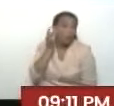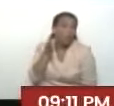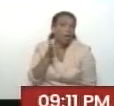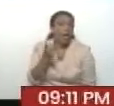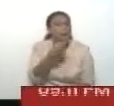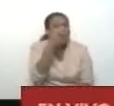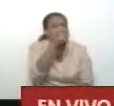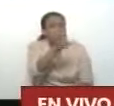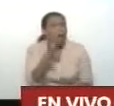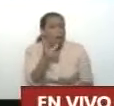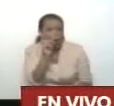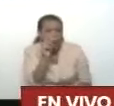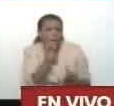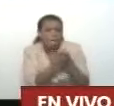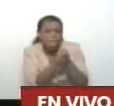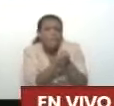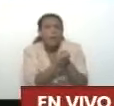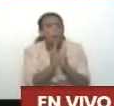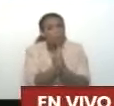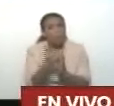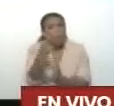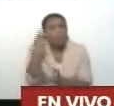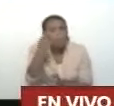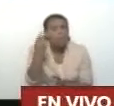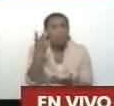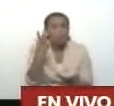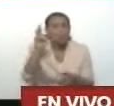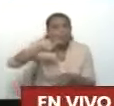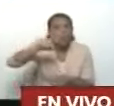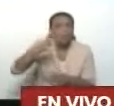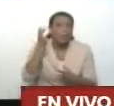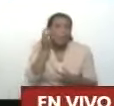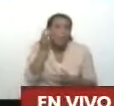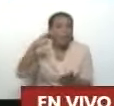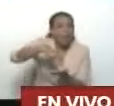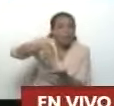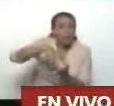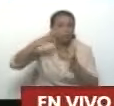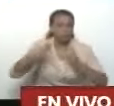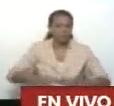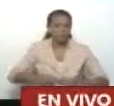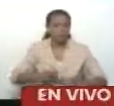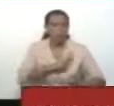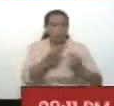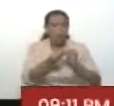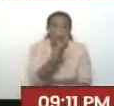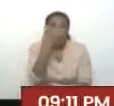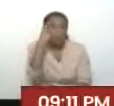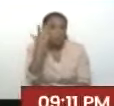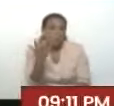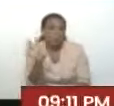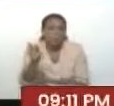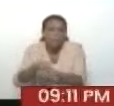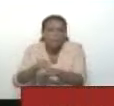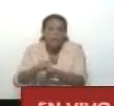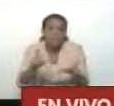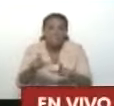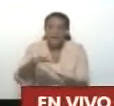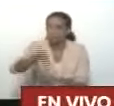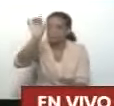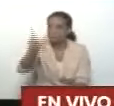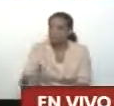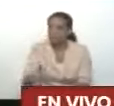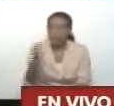amigo que me ayudaba a la producción, le dije, oye, necesito una bailarina de contemporáneo, pero intenta... Me llamó y te tengo